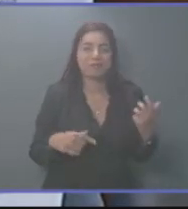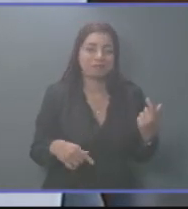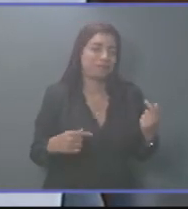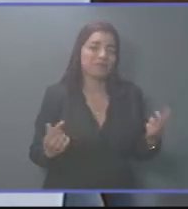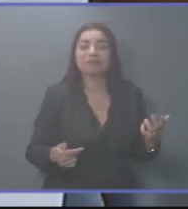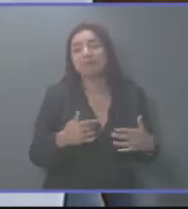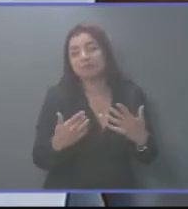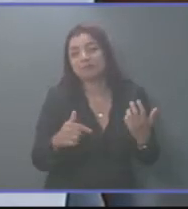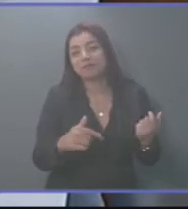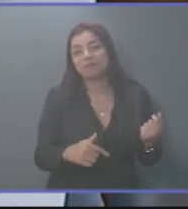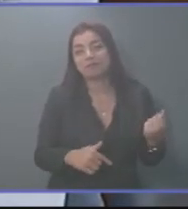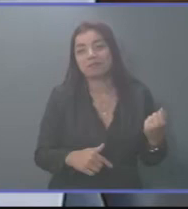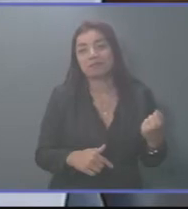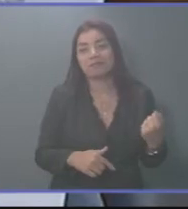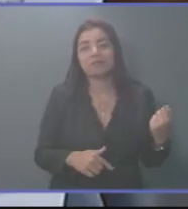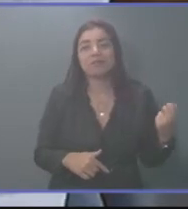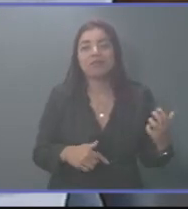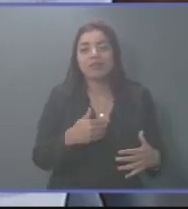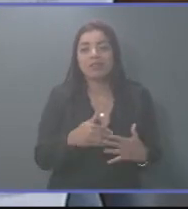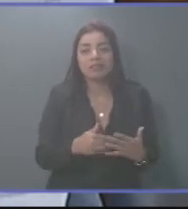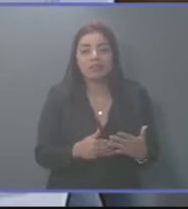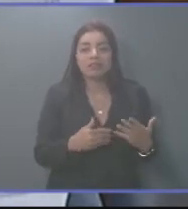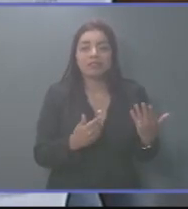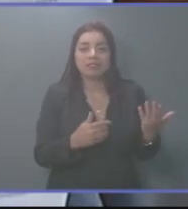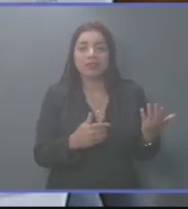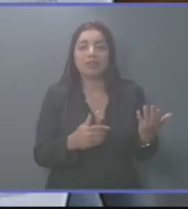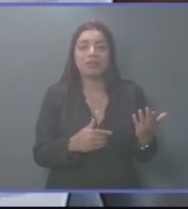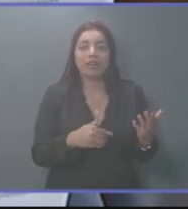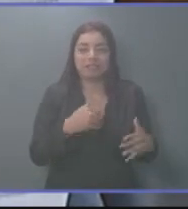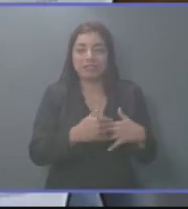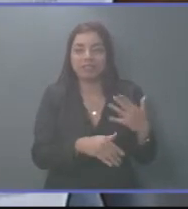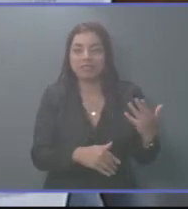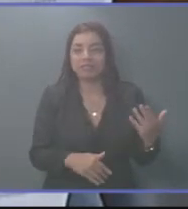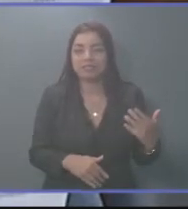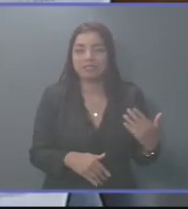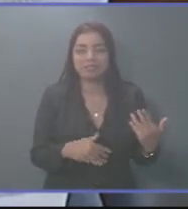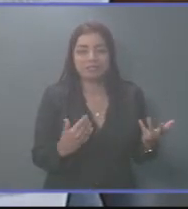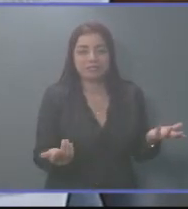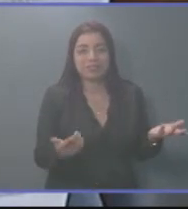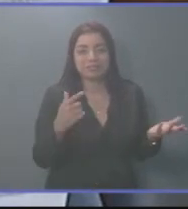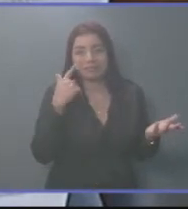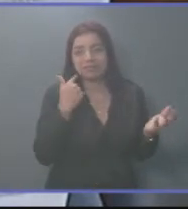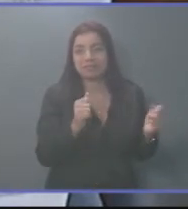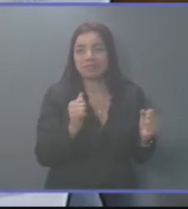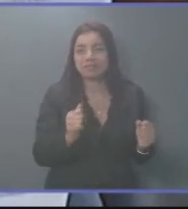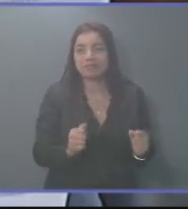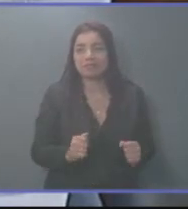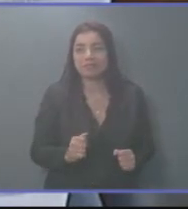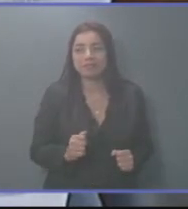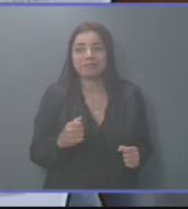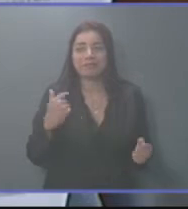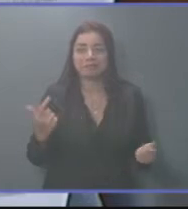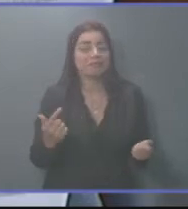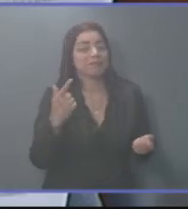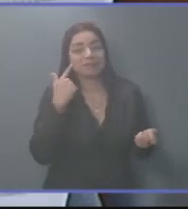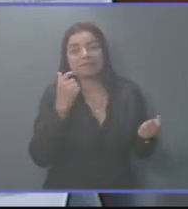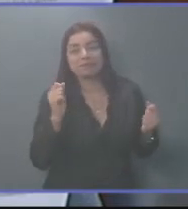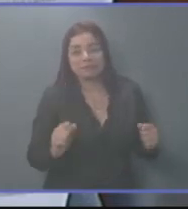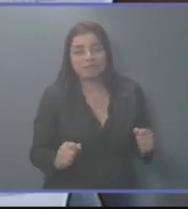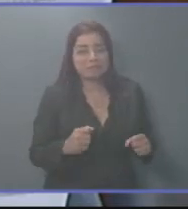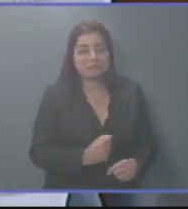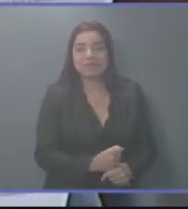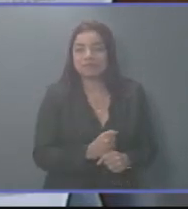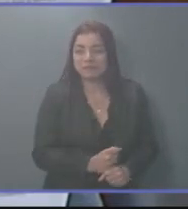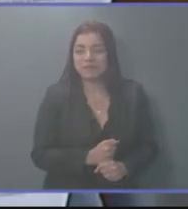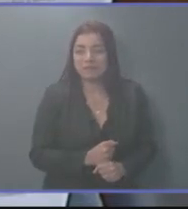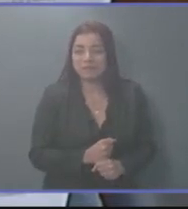se emitió la Ley Orgánica de la Policía Nacional Civil, la que tiene por objeto proteger y